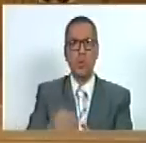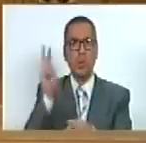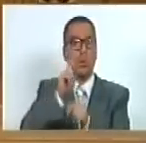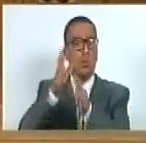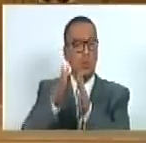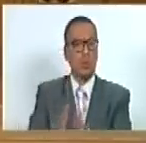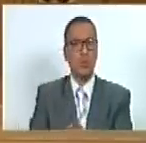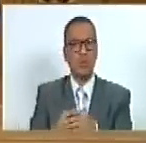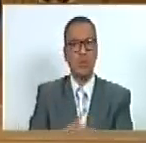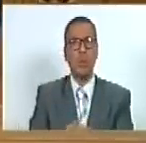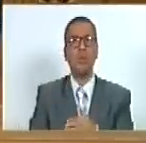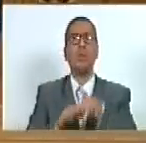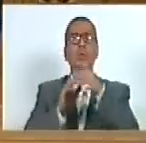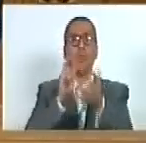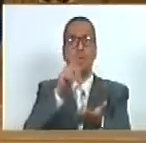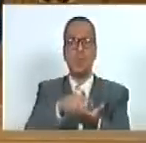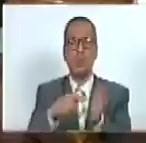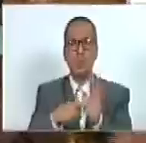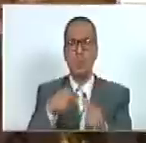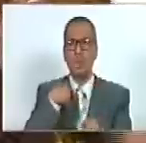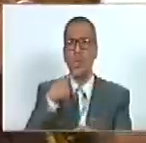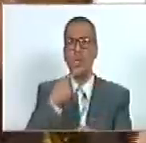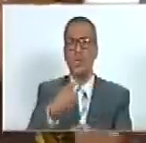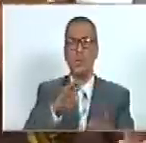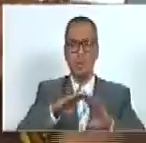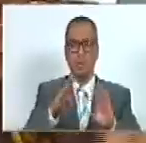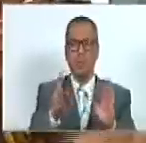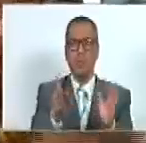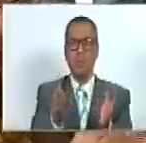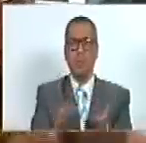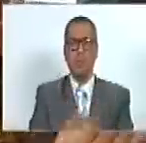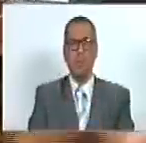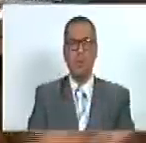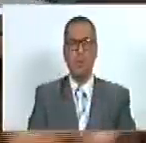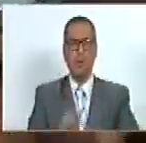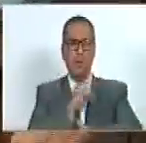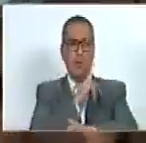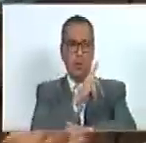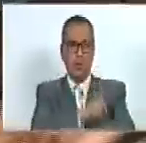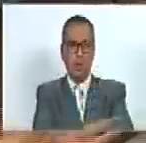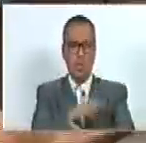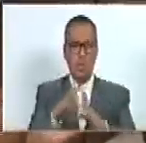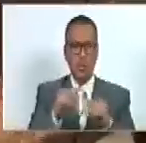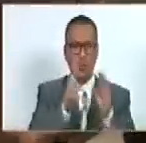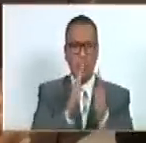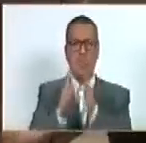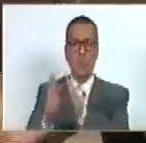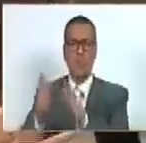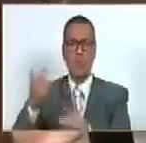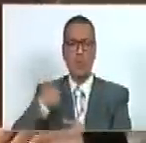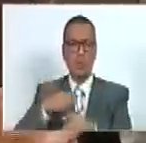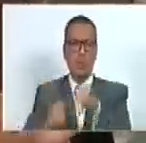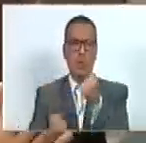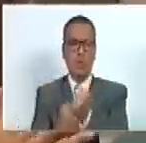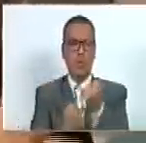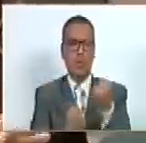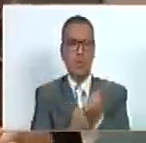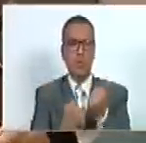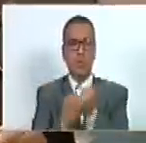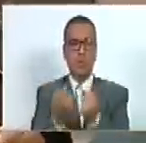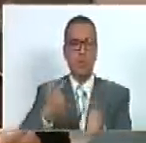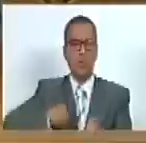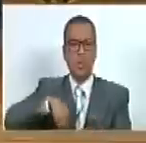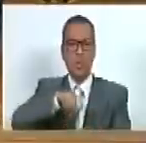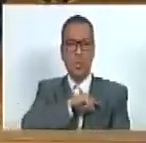venezolanos fuimos a decirle al mundo que con fuerza y organización estamos respaldando a